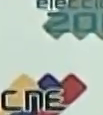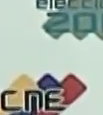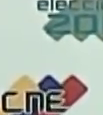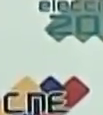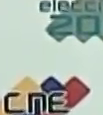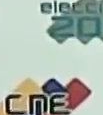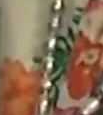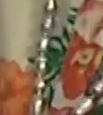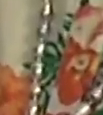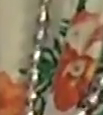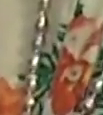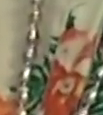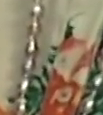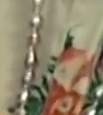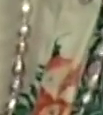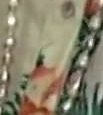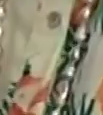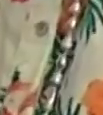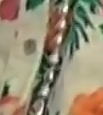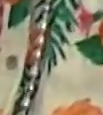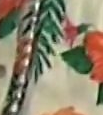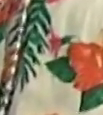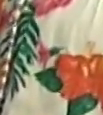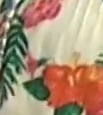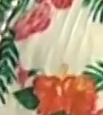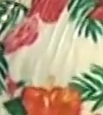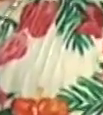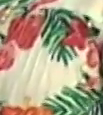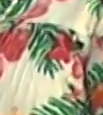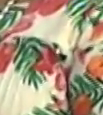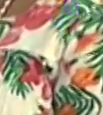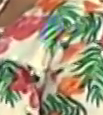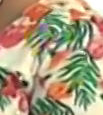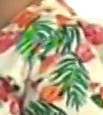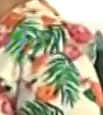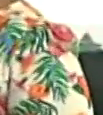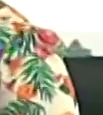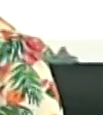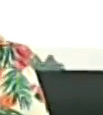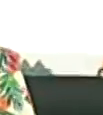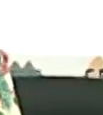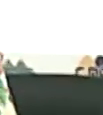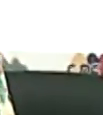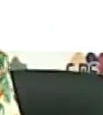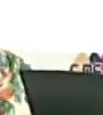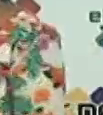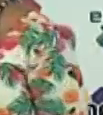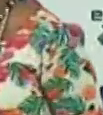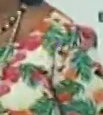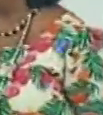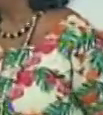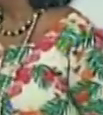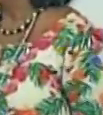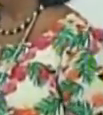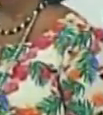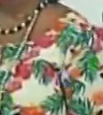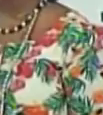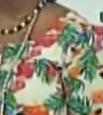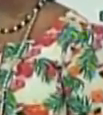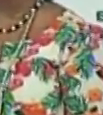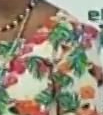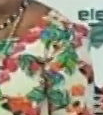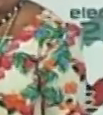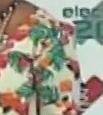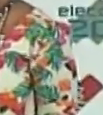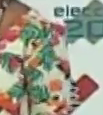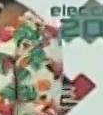2019-2025. Importante destacar lo que ha sido un importante discurso realizado por el presidente Nicolás Maduro Moros ante las autoridades